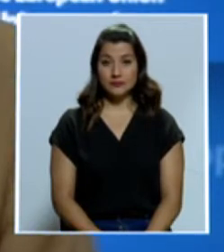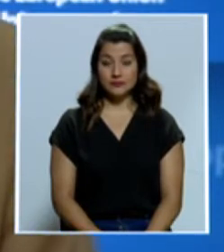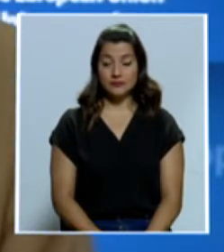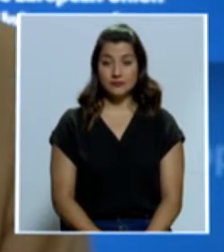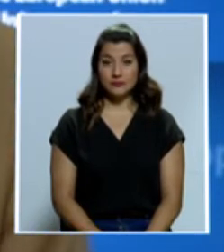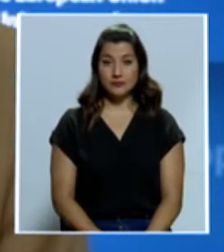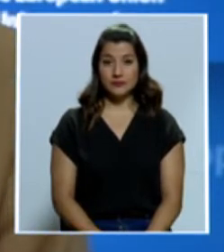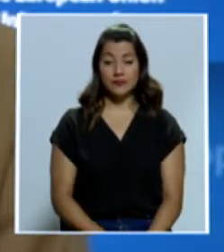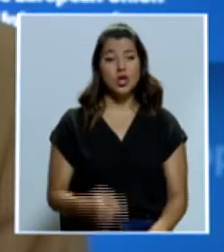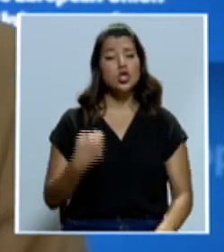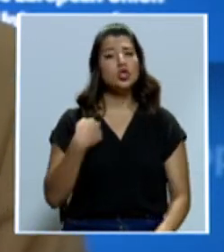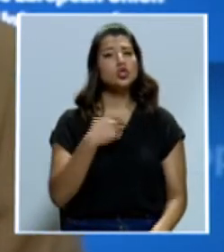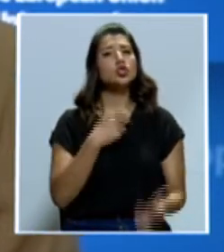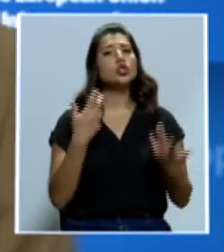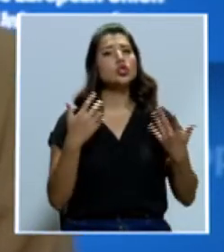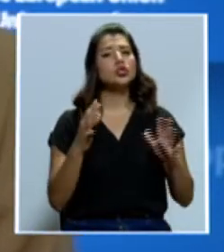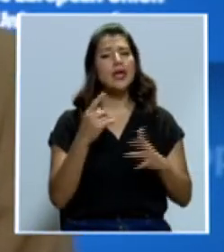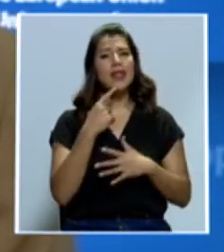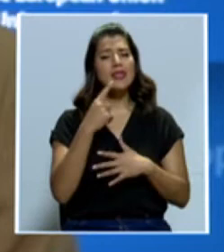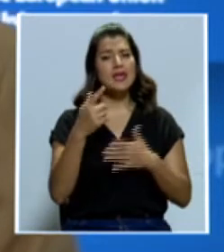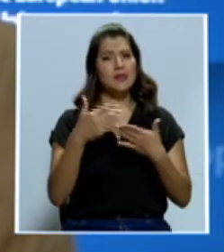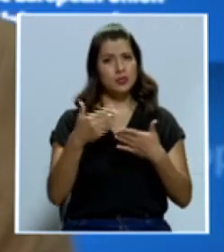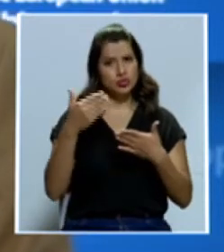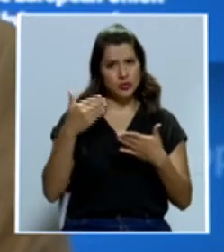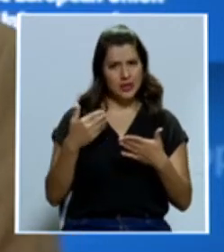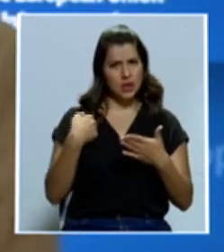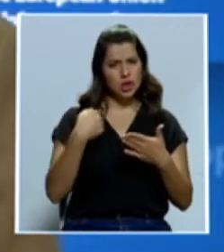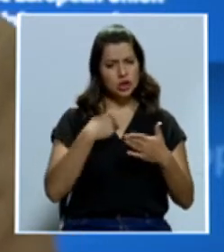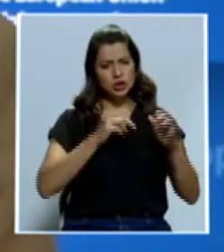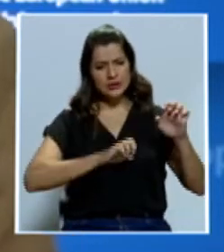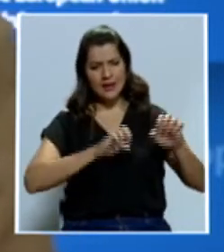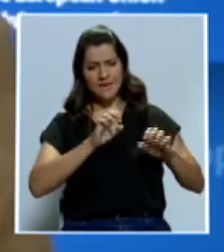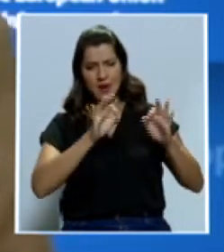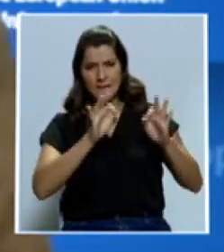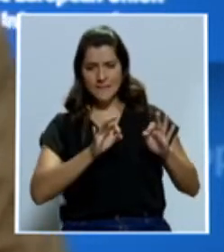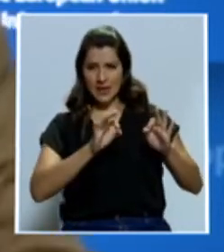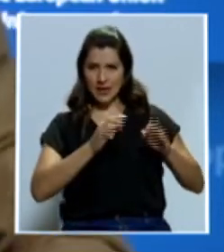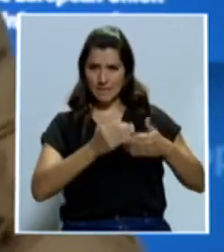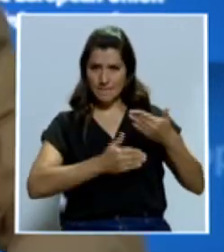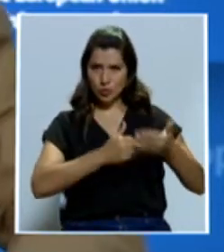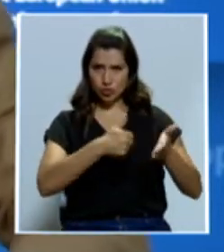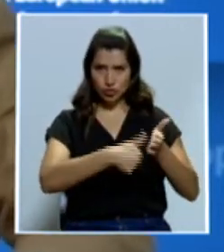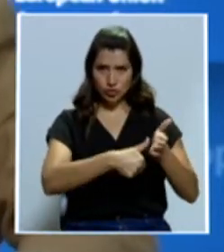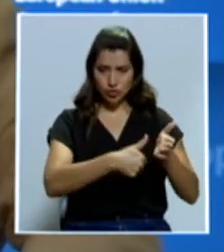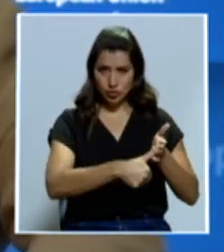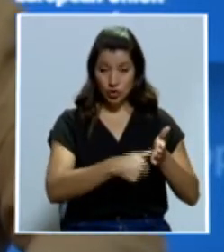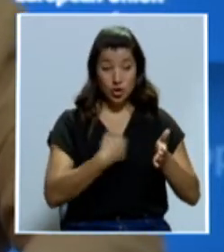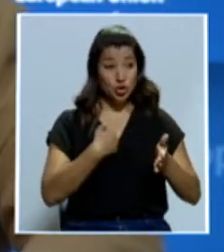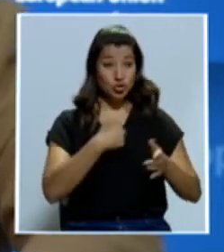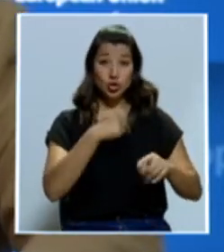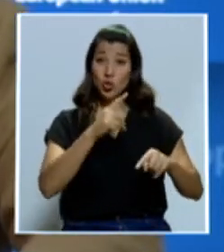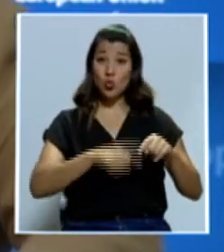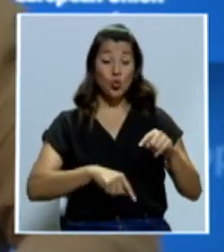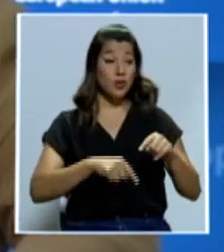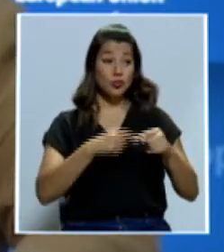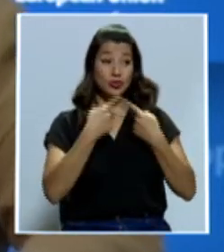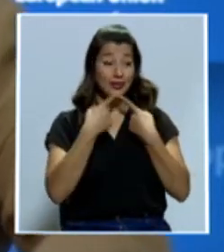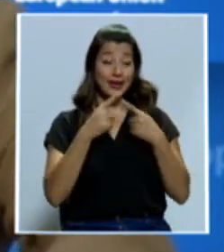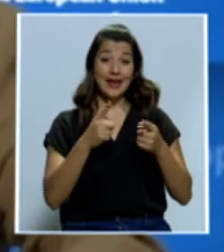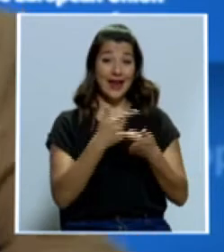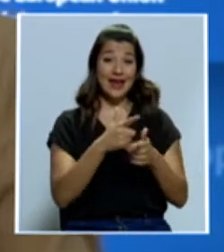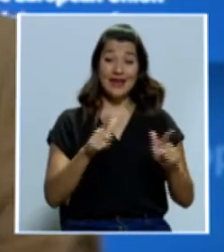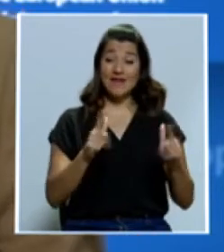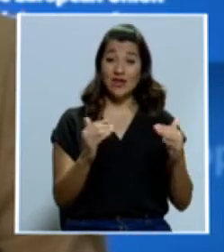Ya lo hemos dicho antes. Evaluamos bien estas elecciones cuando se planificaron y no las podemos considerar libres, justas o democráticas, y